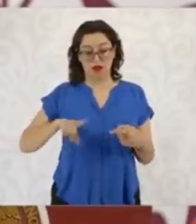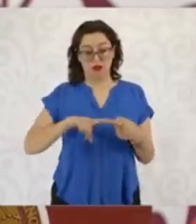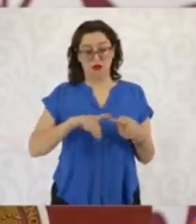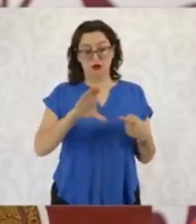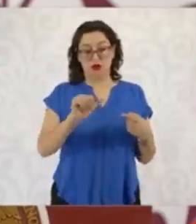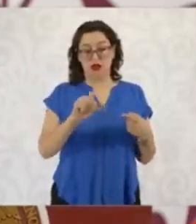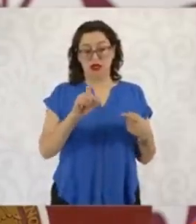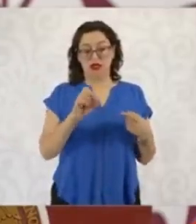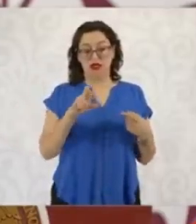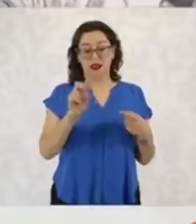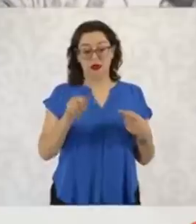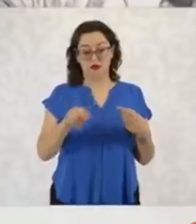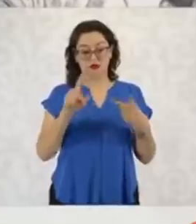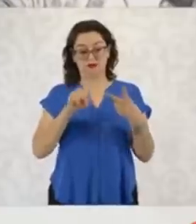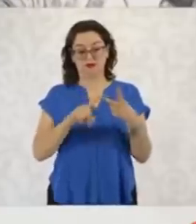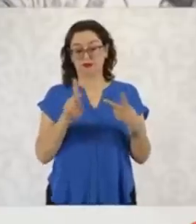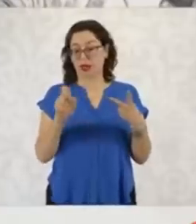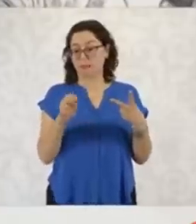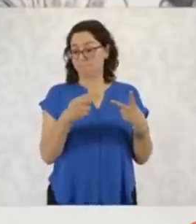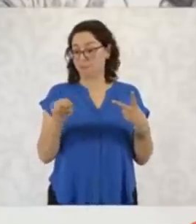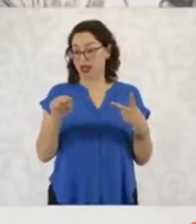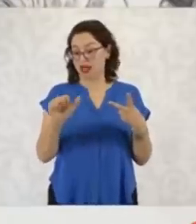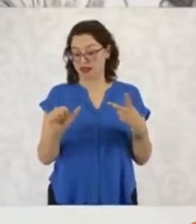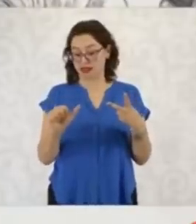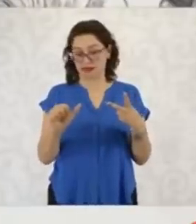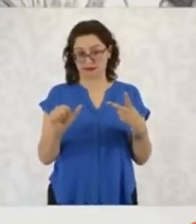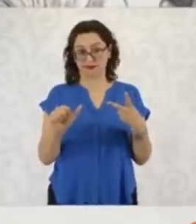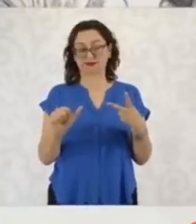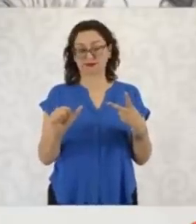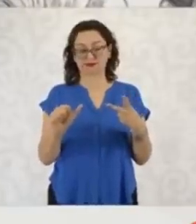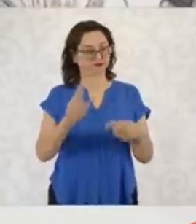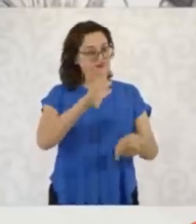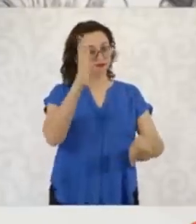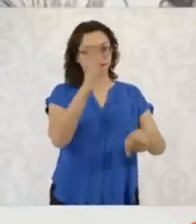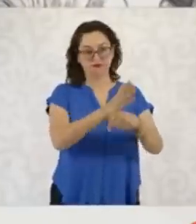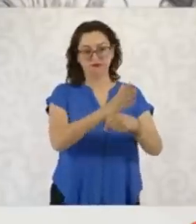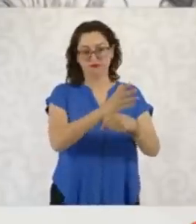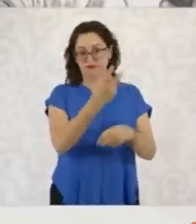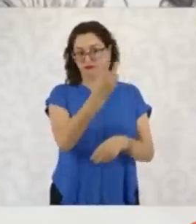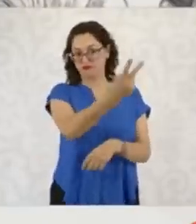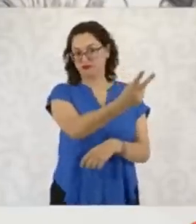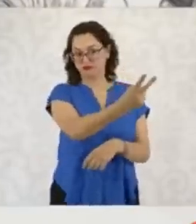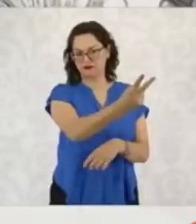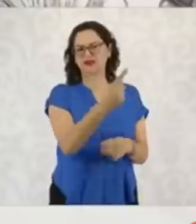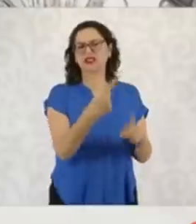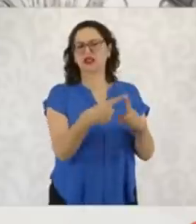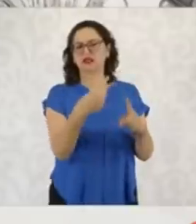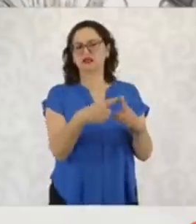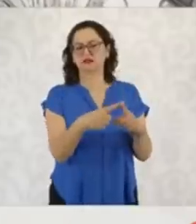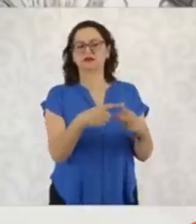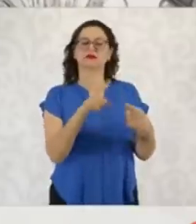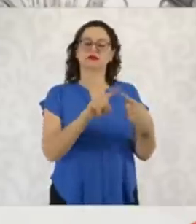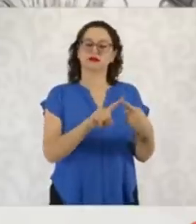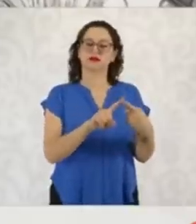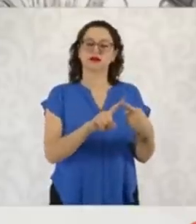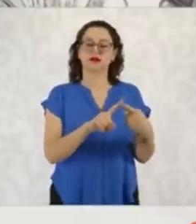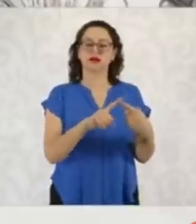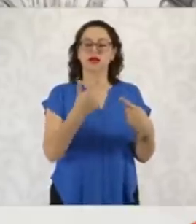de Enrique Peña Nieto. Se trata de Genaro García Luna y de